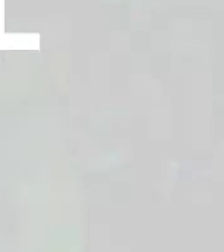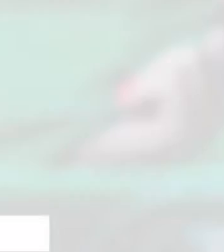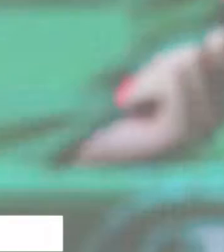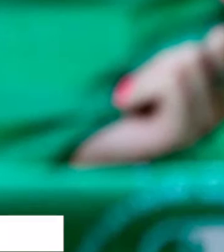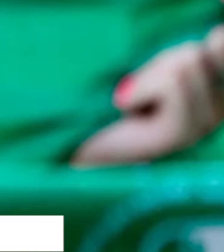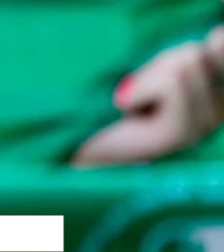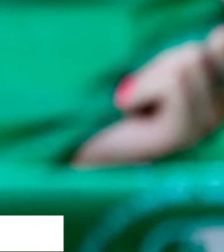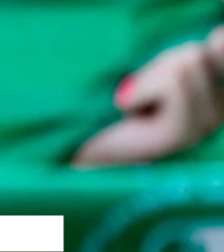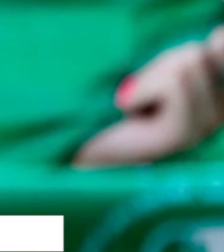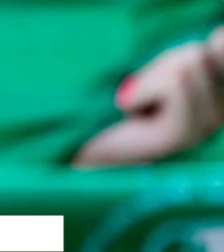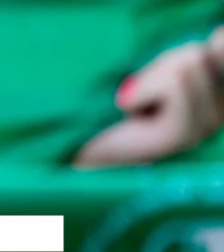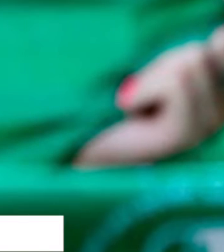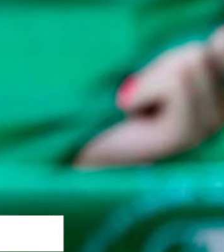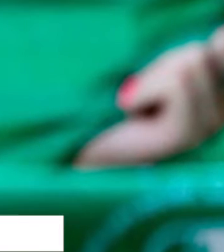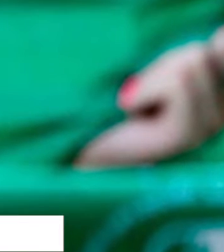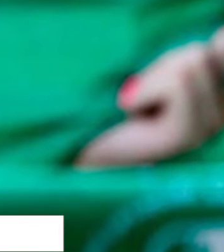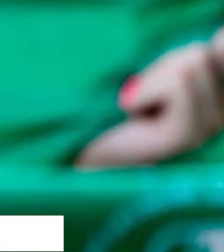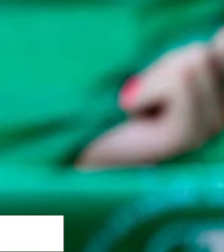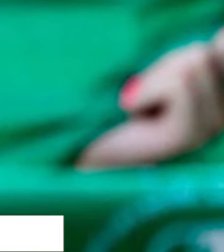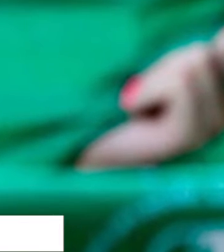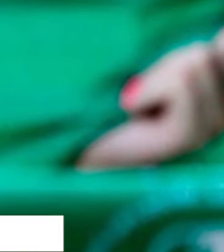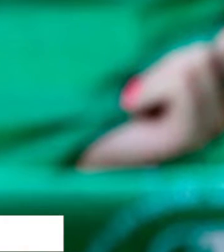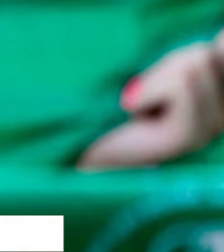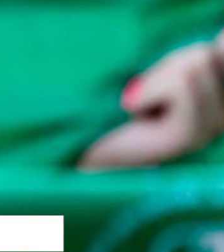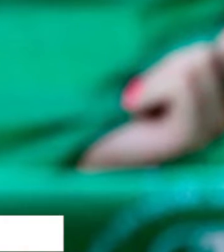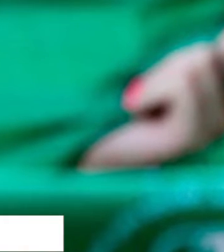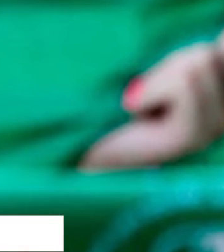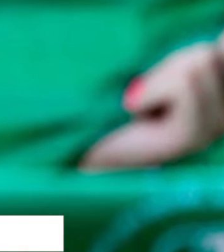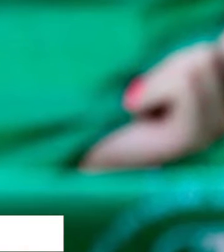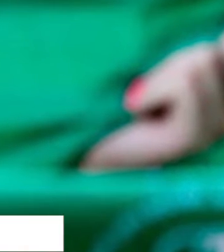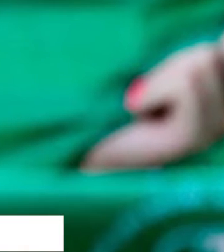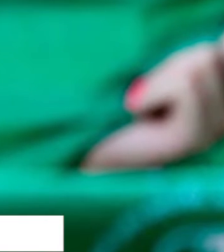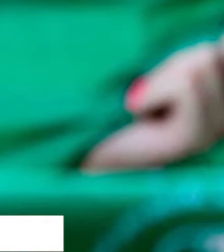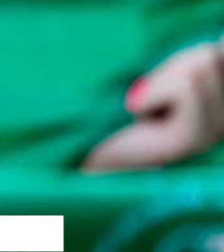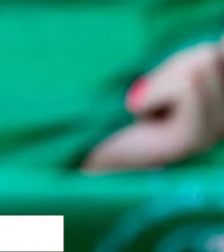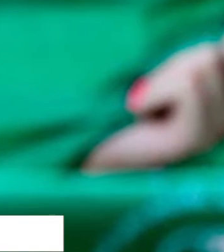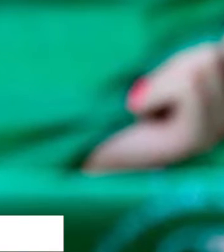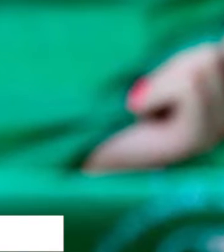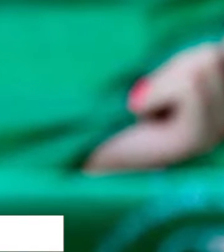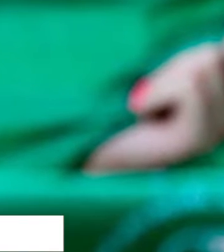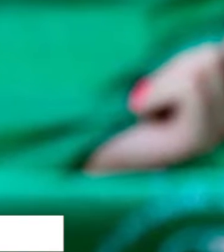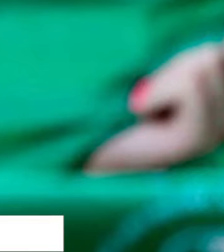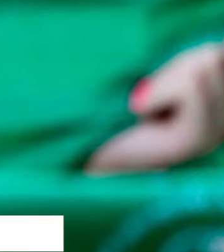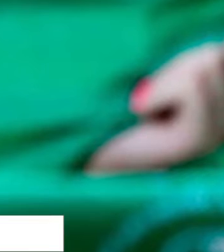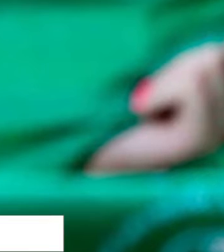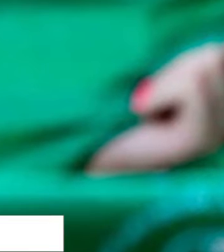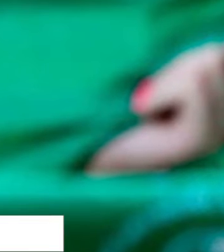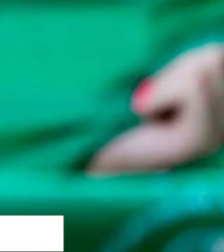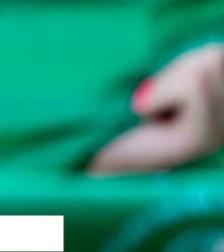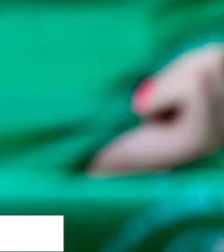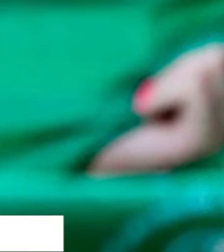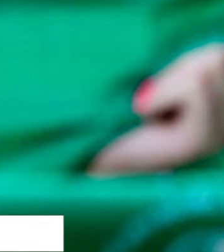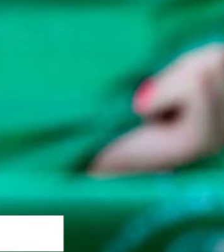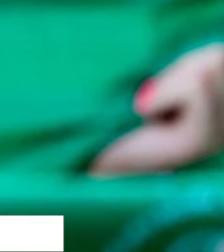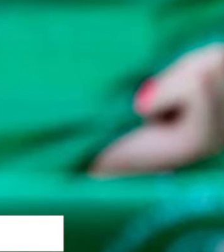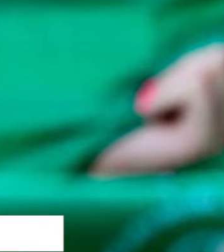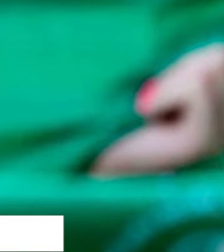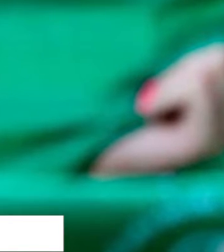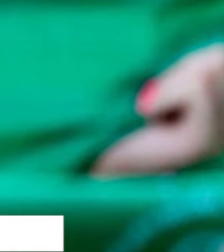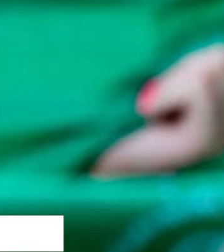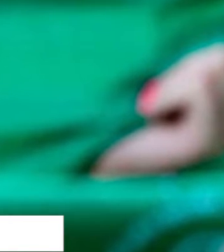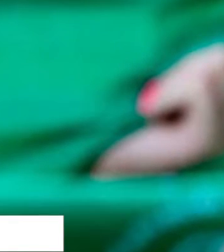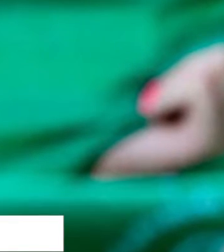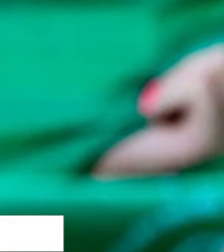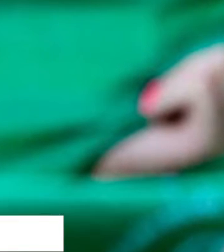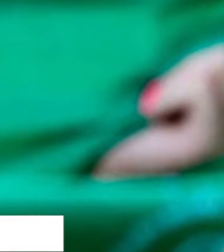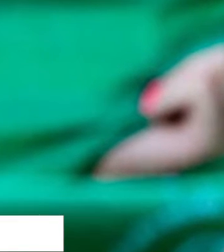Nacional. El Pleno de la Suprema Corte de Justicia de la Nación perfila votar por la despenalización de la práctica del aborto voluntario durante la etapa